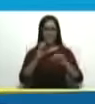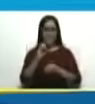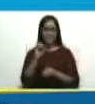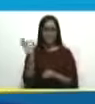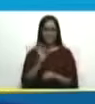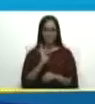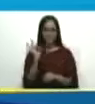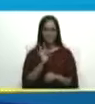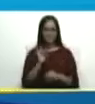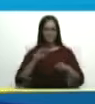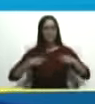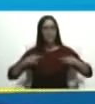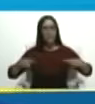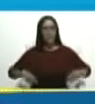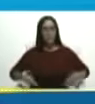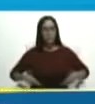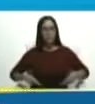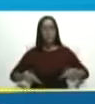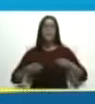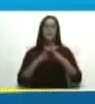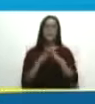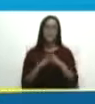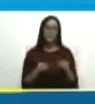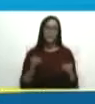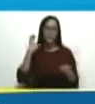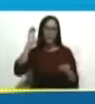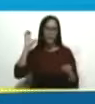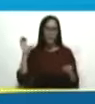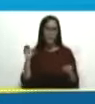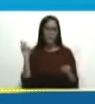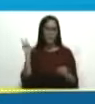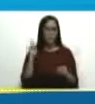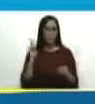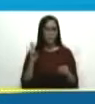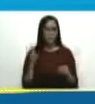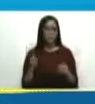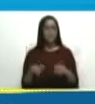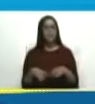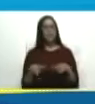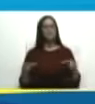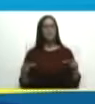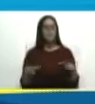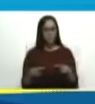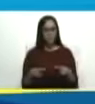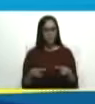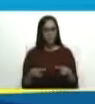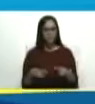670% de recursos para todos los estados del país en situado